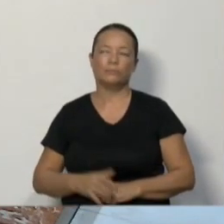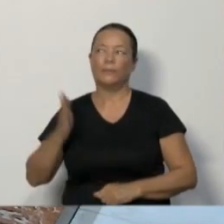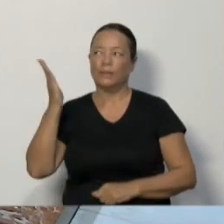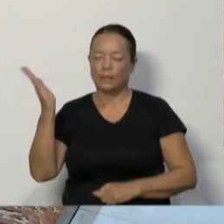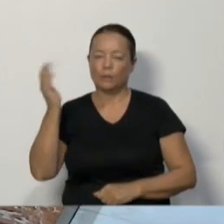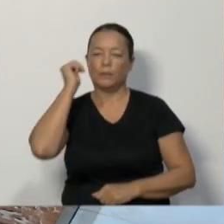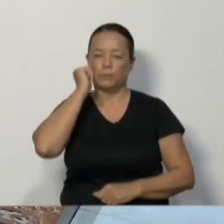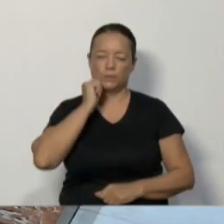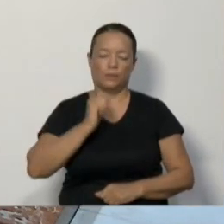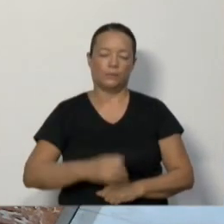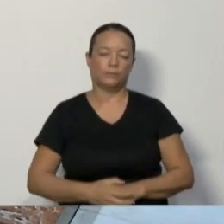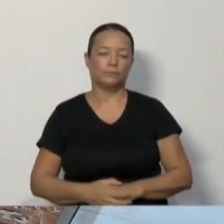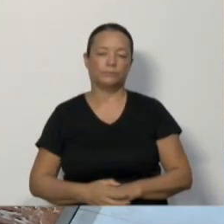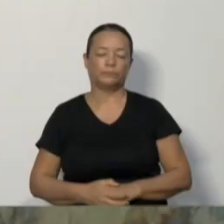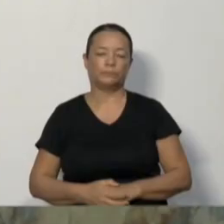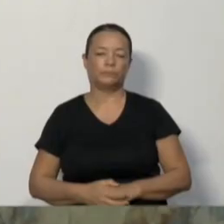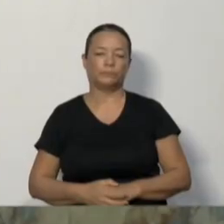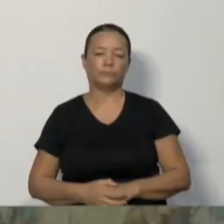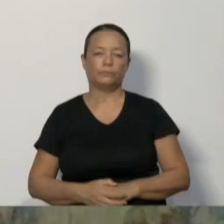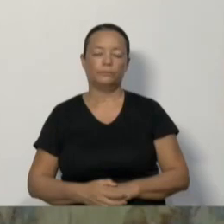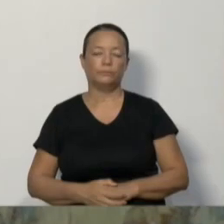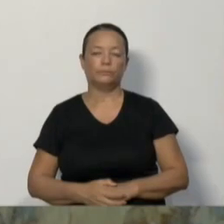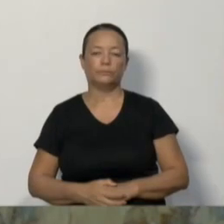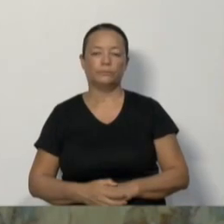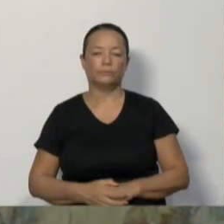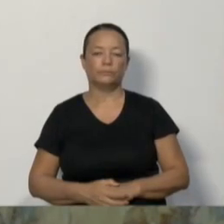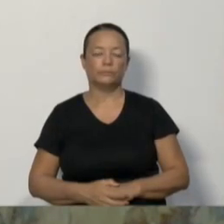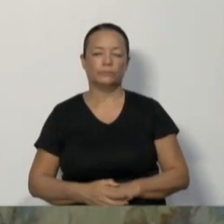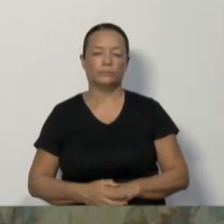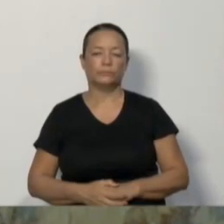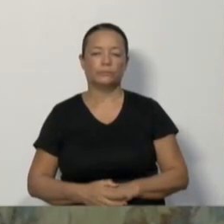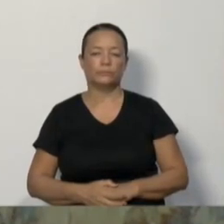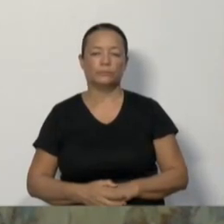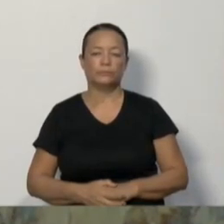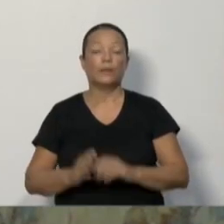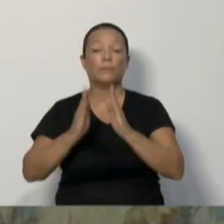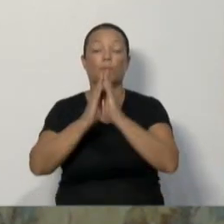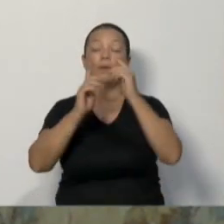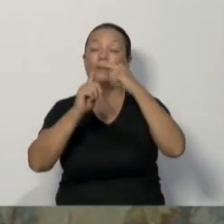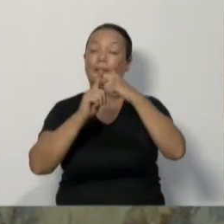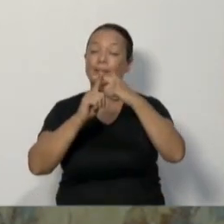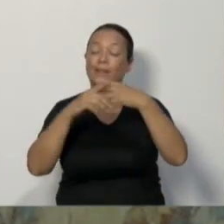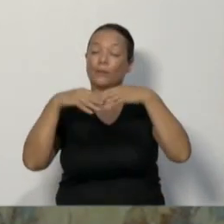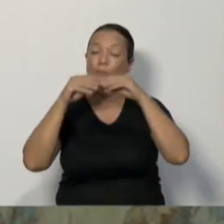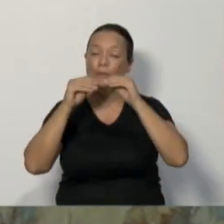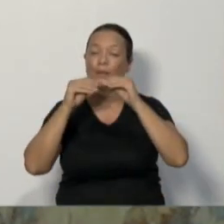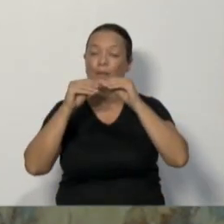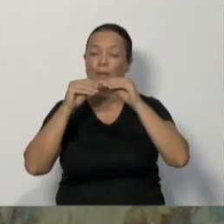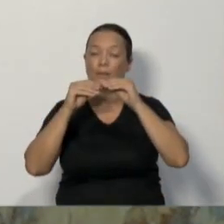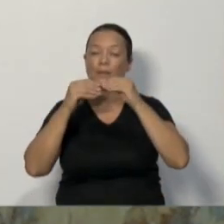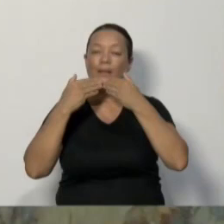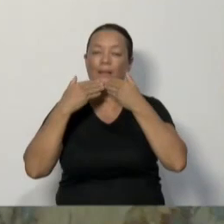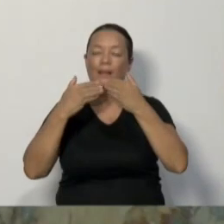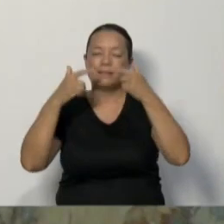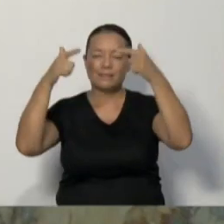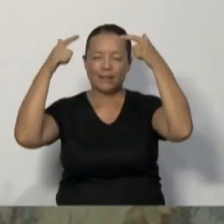Señor, nuestra oración. Escucha, Señor, nuestra oración. Por la Iglesia, para que por la